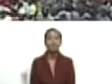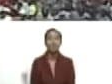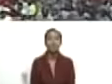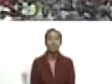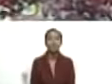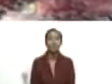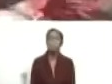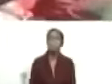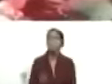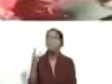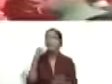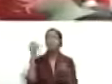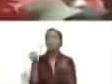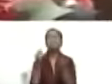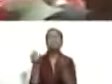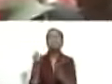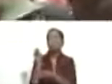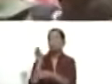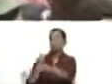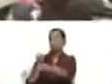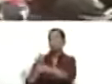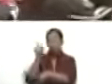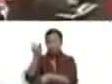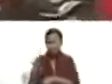7 T. Atiéndela ahí, Escalona.